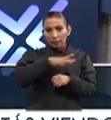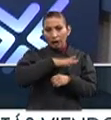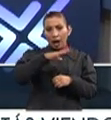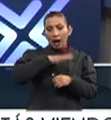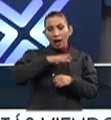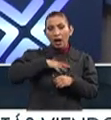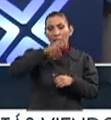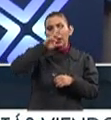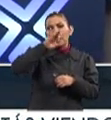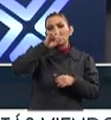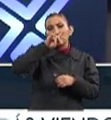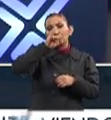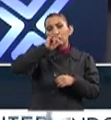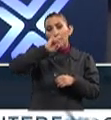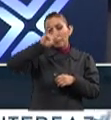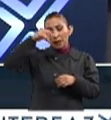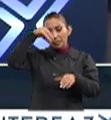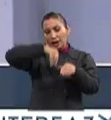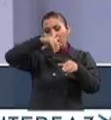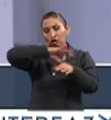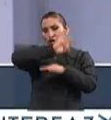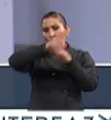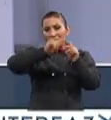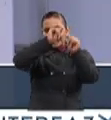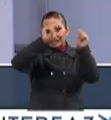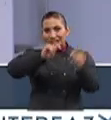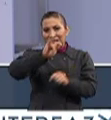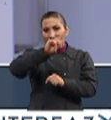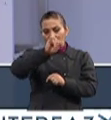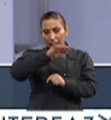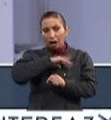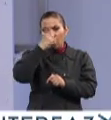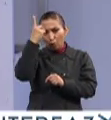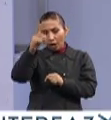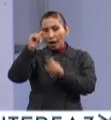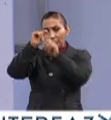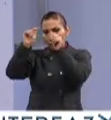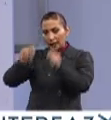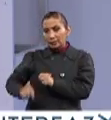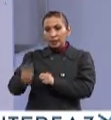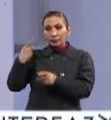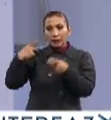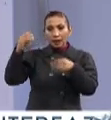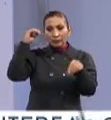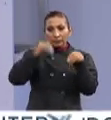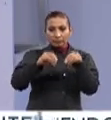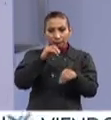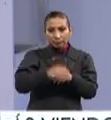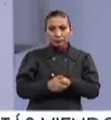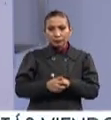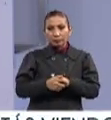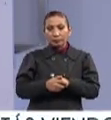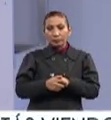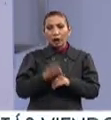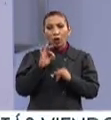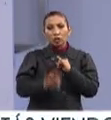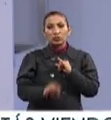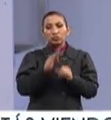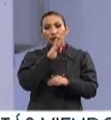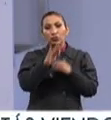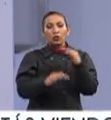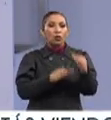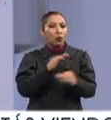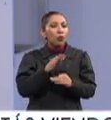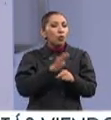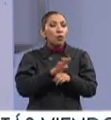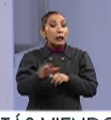en el repositorio digital del IPN, donde van todas las tesis. Esta fue una tesis que se elaboró y que la parte final de todo esto